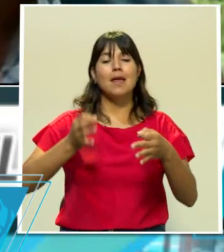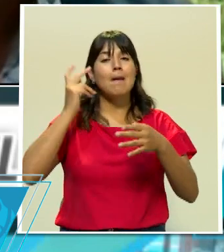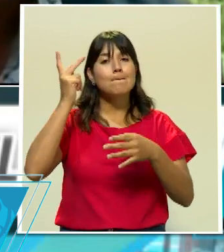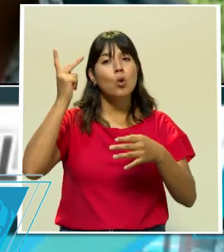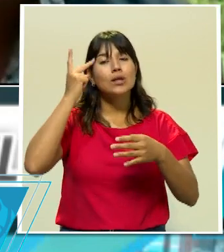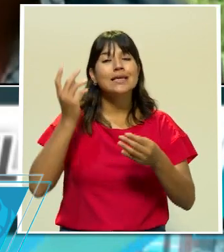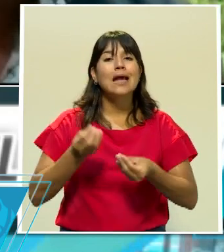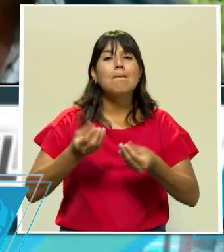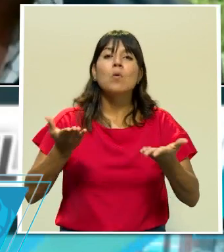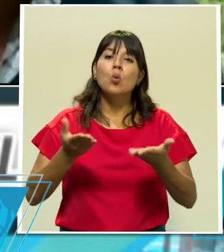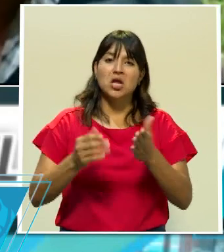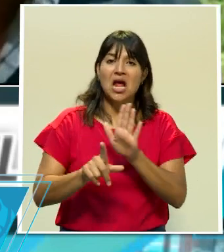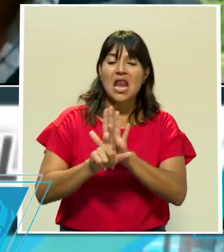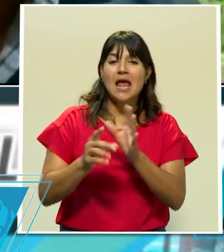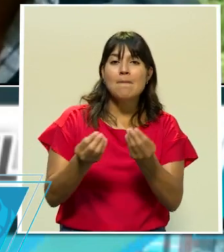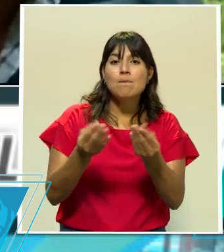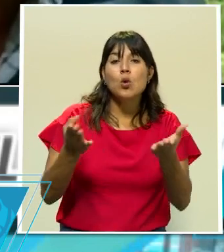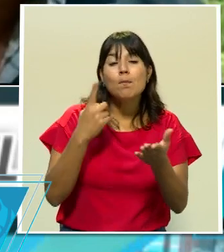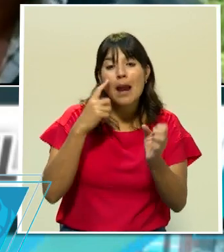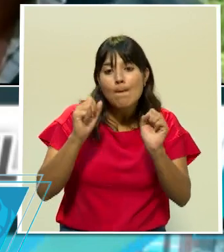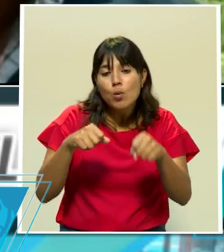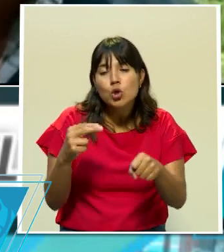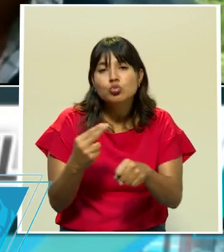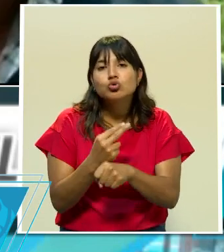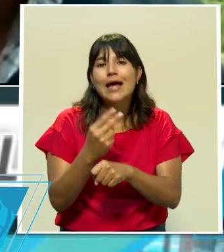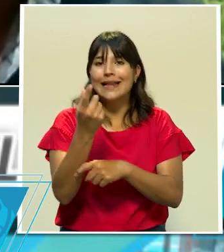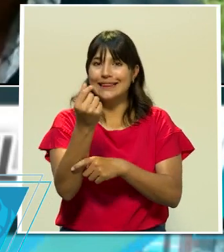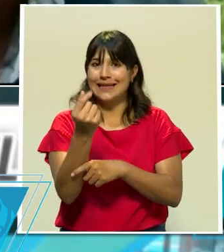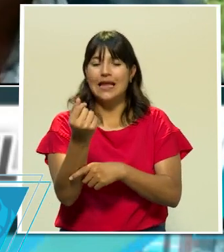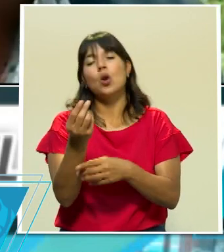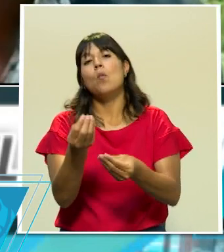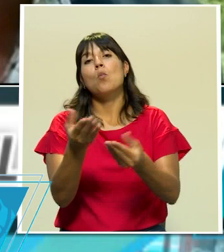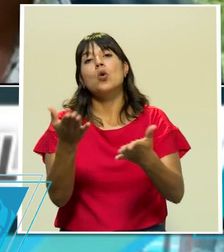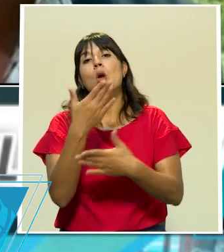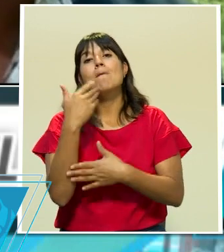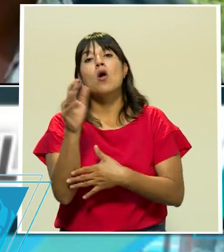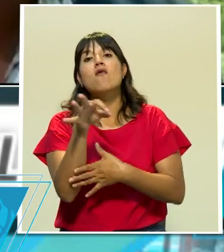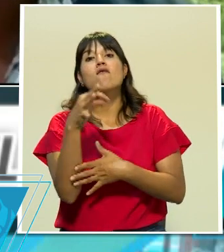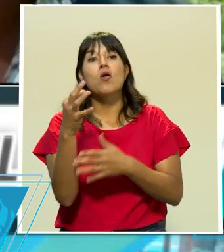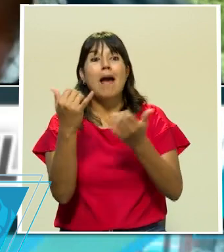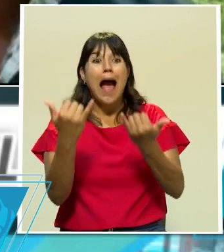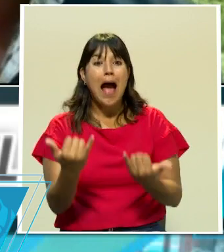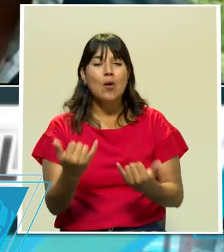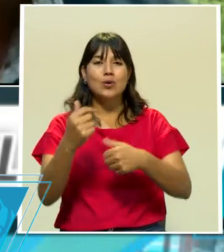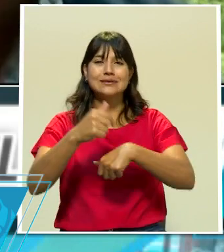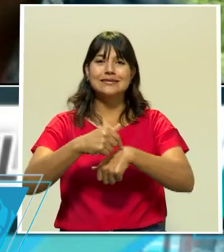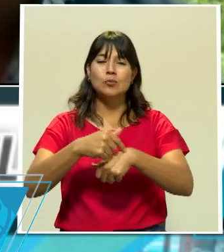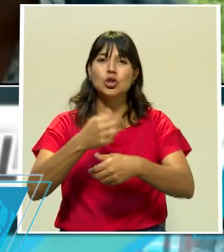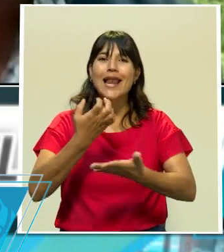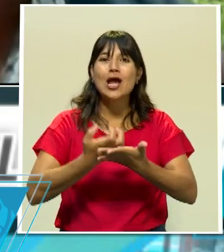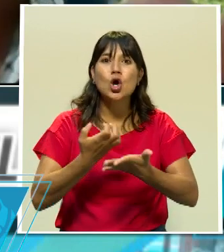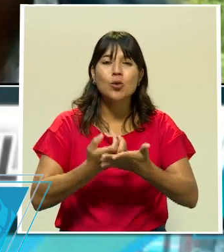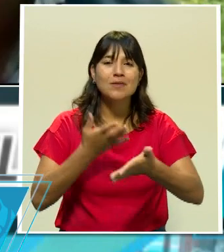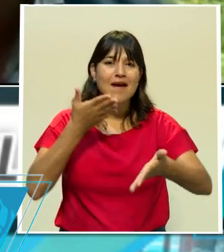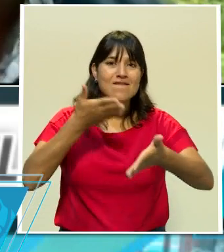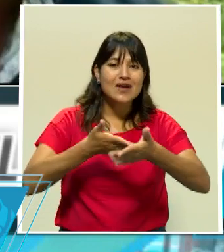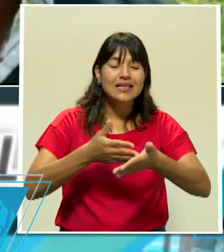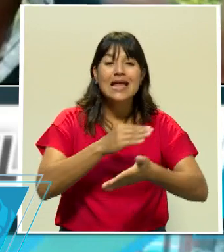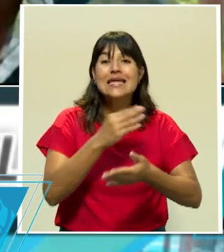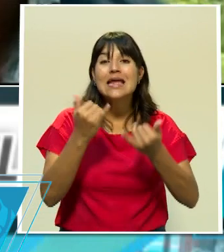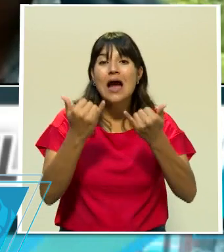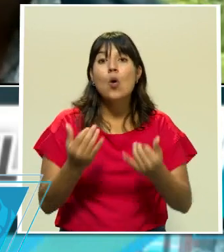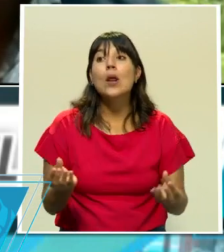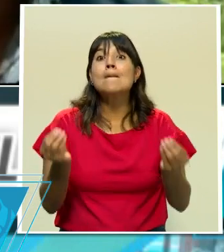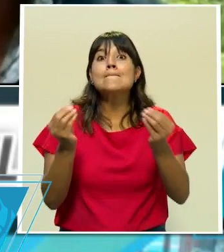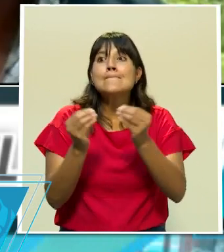recursos necesarios en este momento en que tenemos menos actividad económica y donde hay una mayor demanda